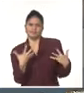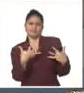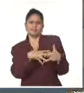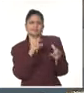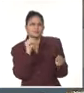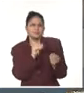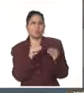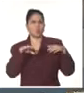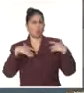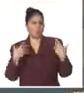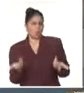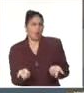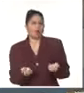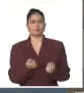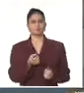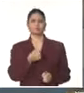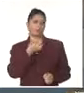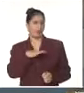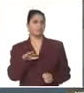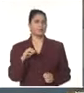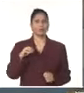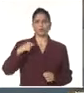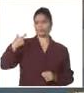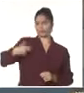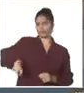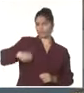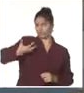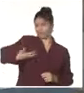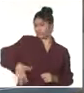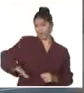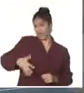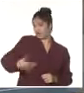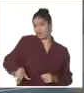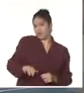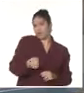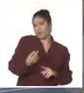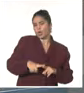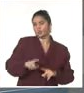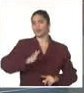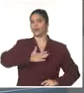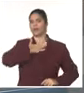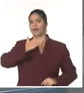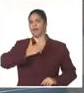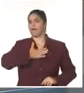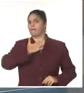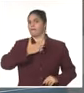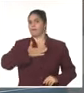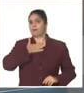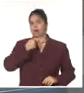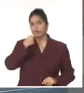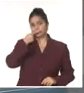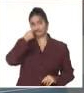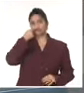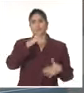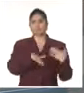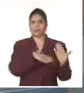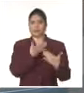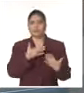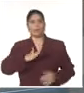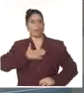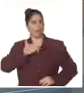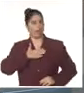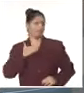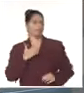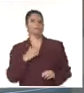aparejado diarrea, esto trae aparejado cuadros respiratorios que se pueden producir. Ahora